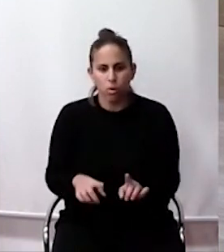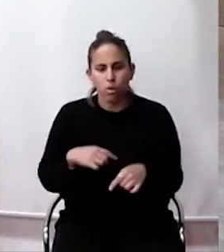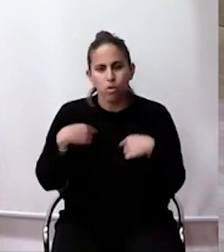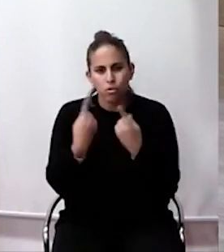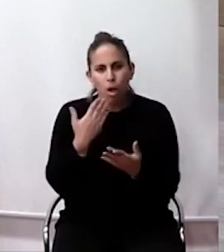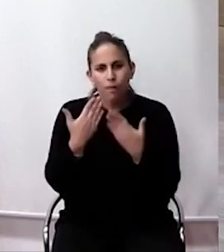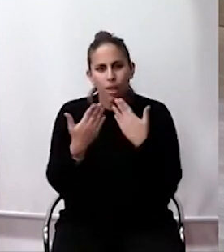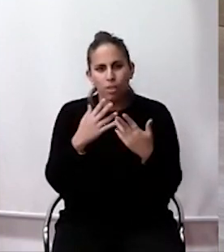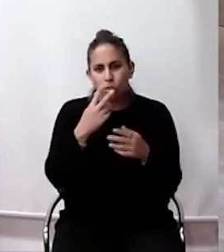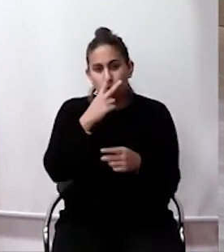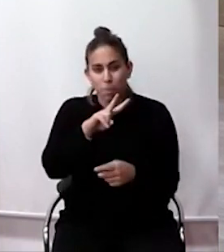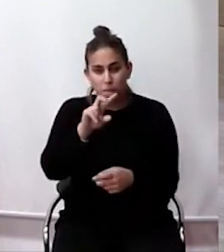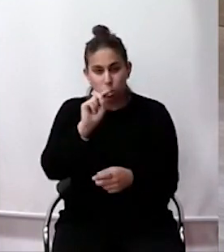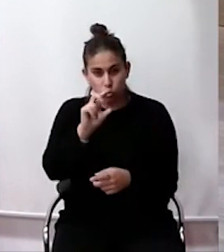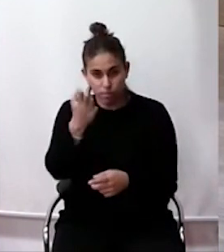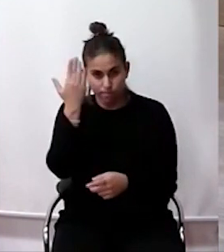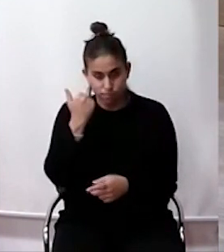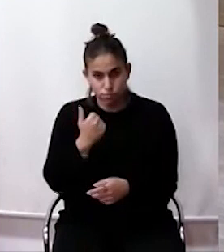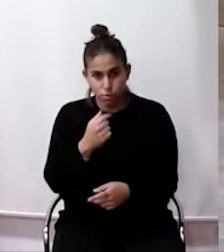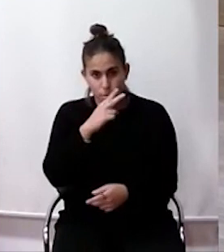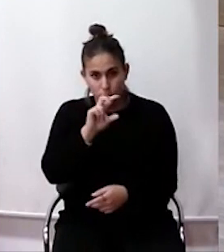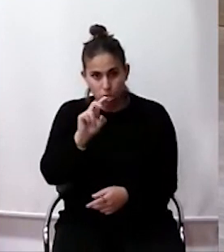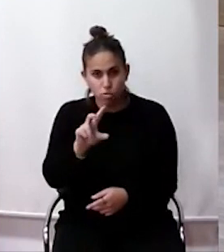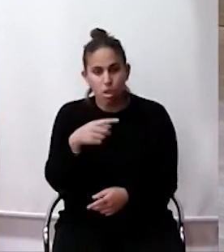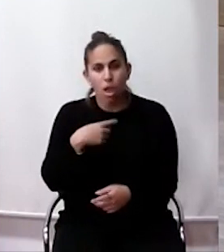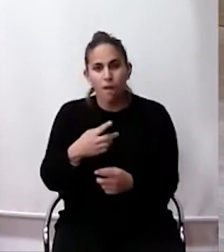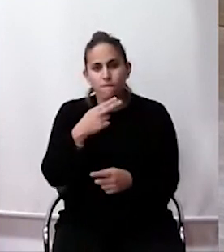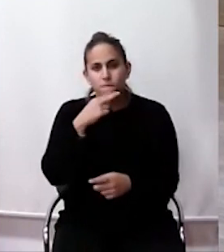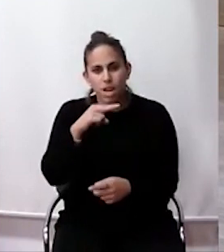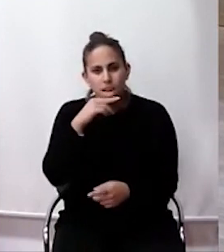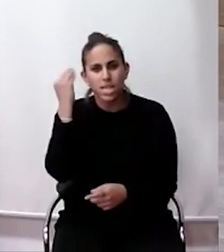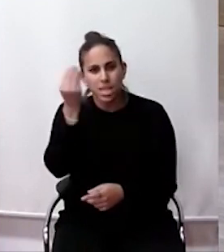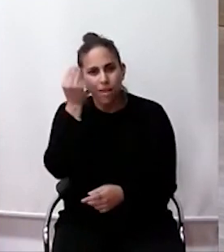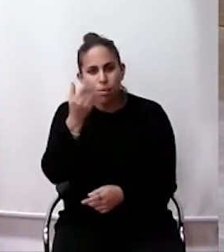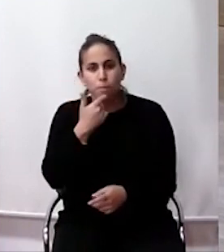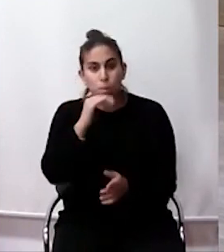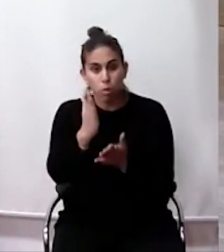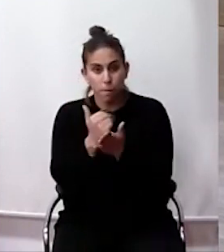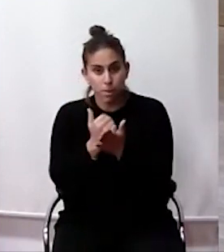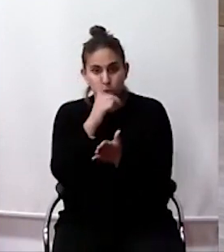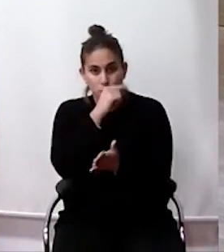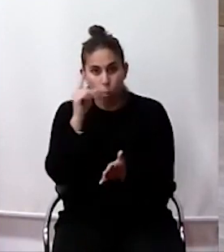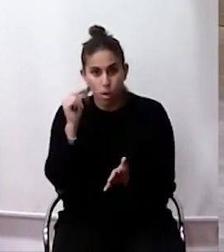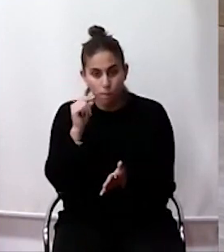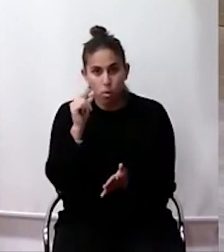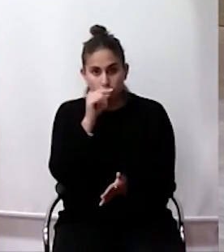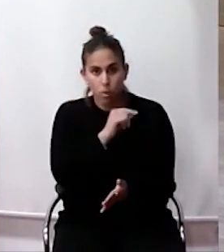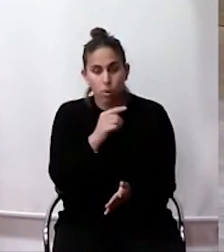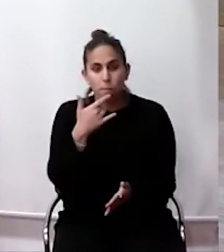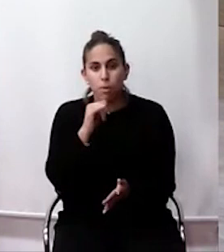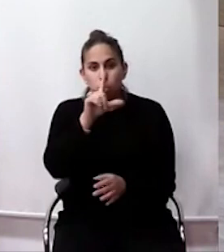Estamos hablando que en el año 2012, los días viernes y sábado, por ejemplo, en el departamento de Tacuarembó,